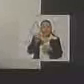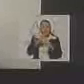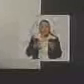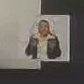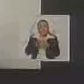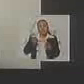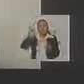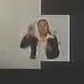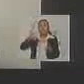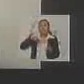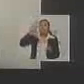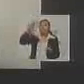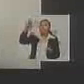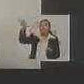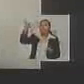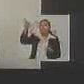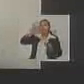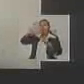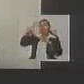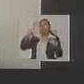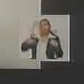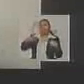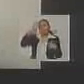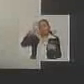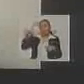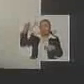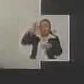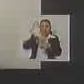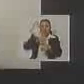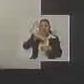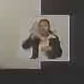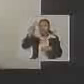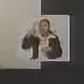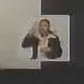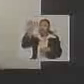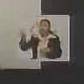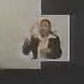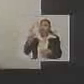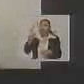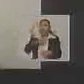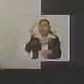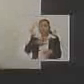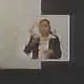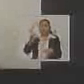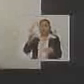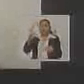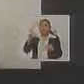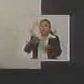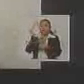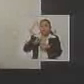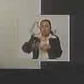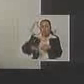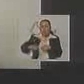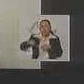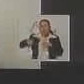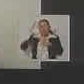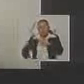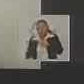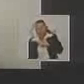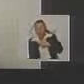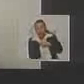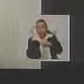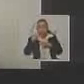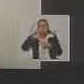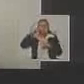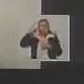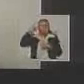en consensos antes de que se impongan. 10 segundos. Y promoveré los estacionamientos subterráneos para tu beneficio y sea